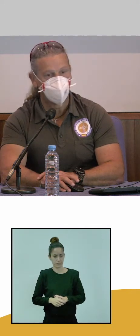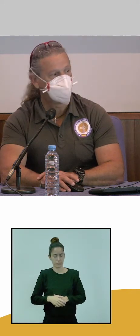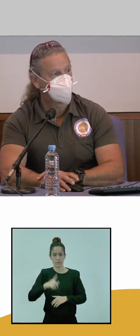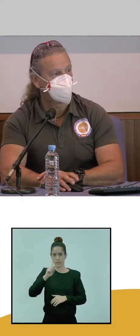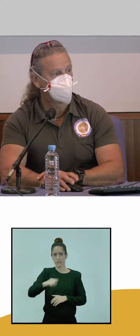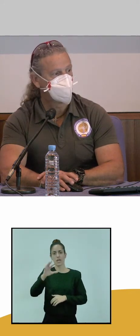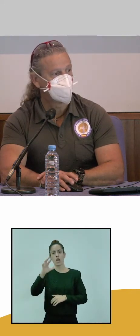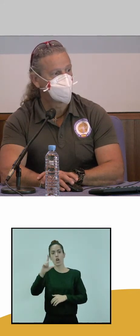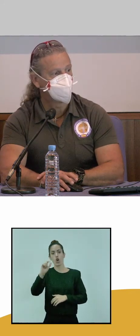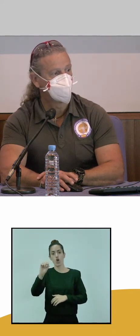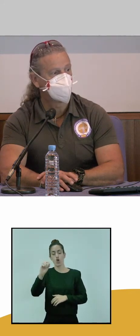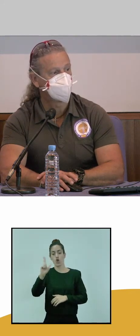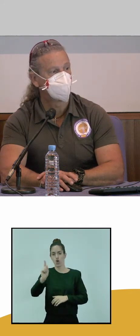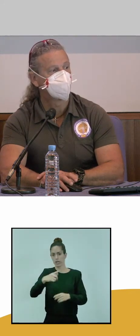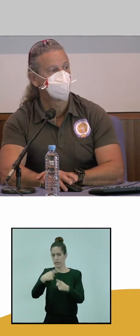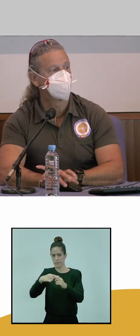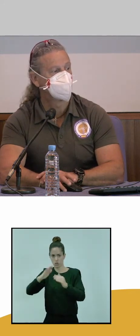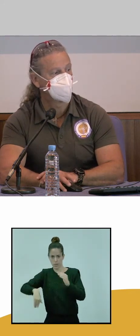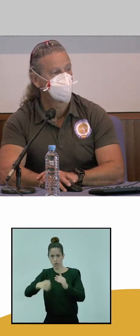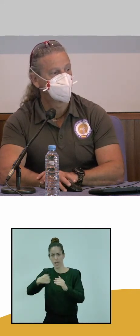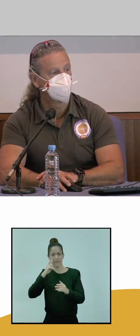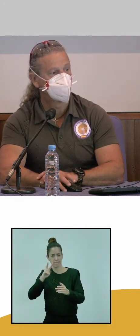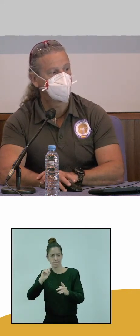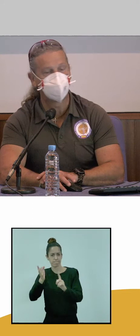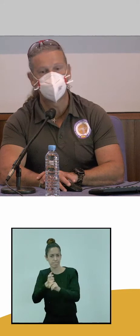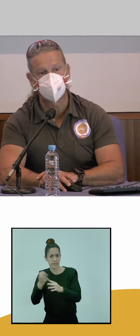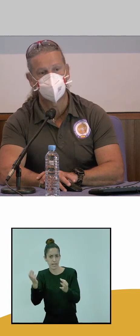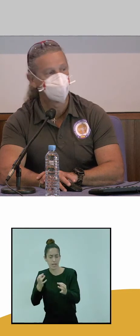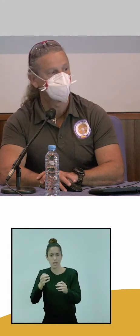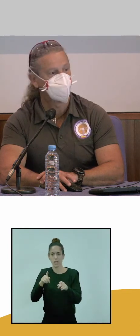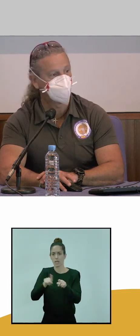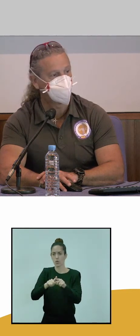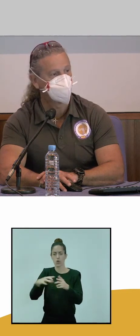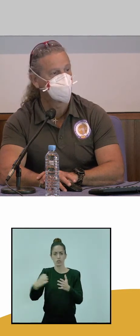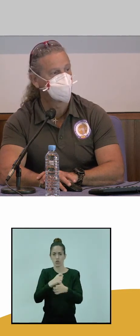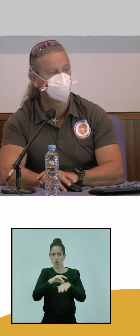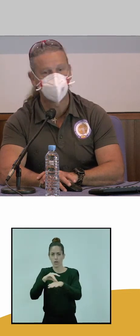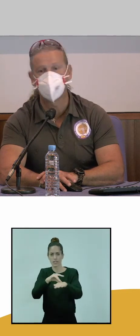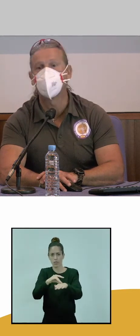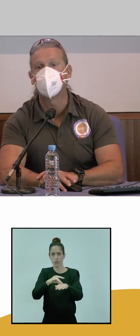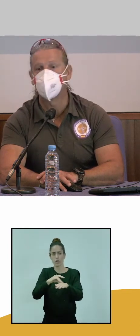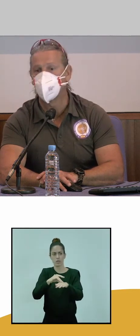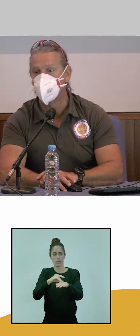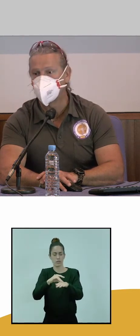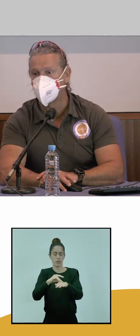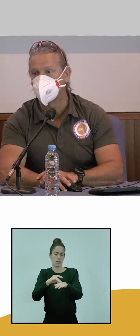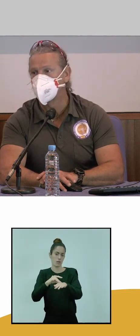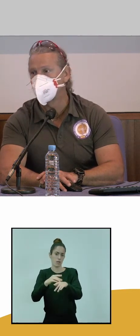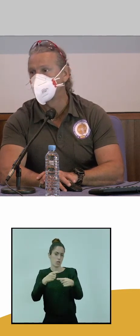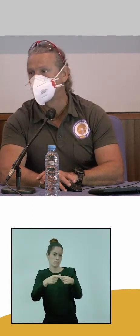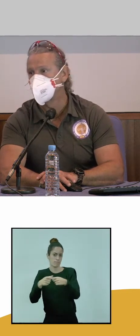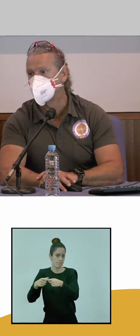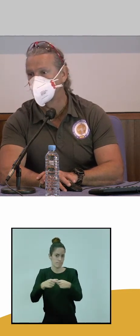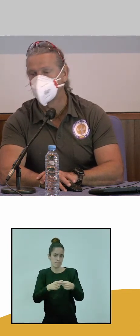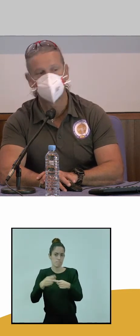También en Lorca, incluso en elementos menores, encontrábamos que teníamos todos unas orientaciones que compartían